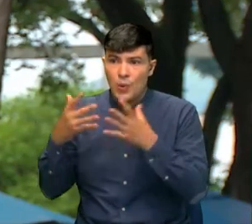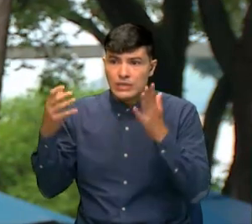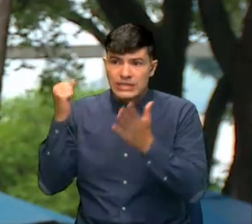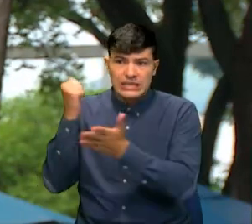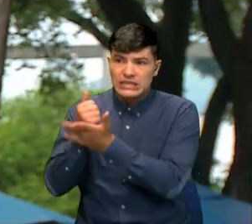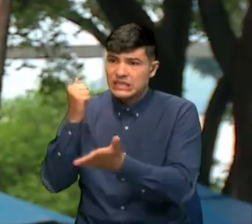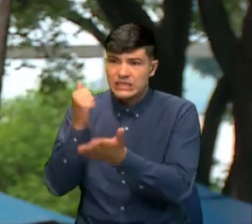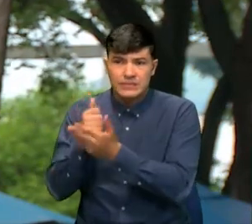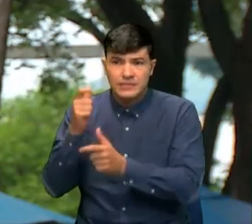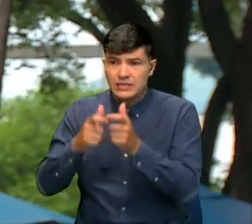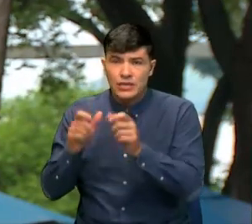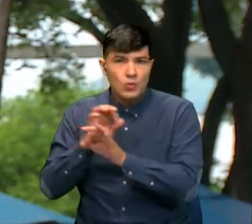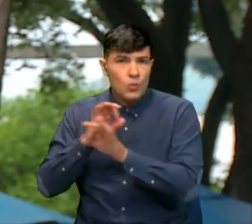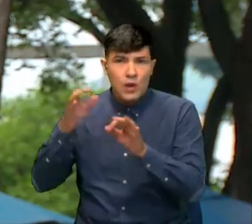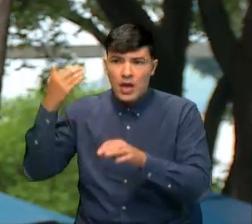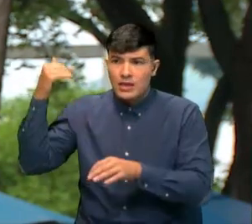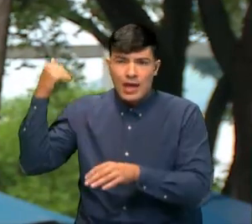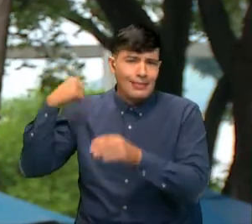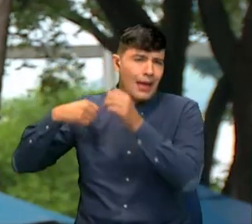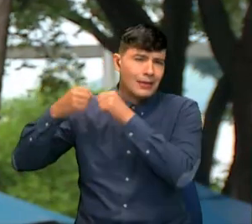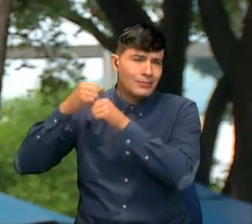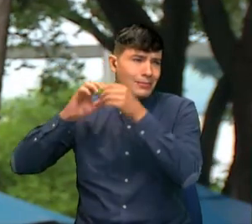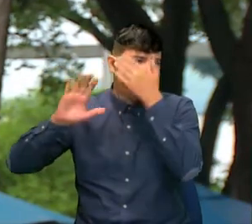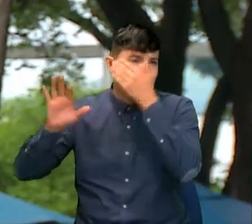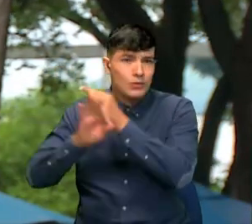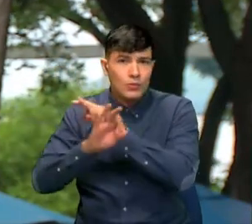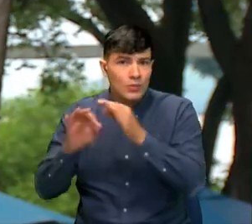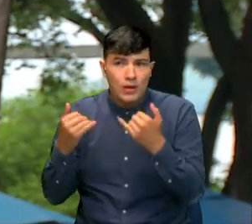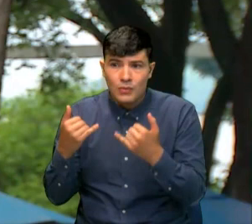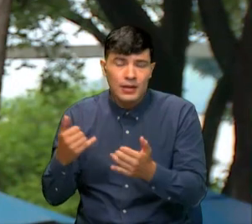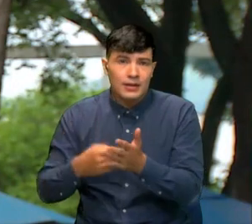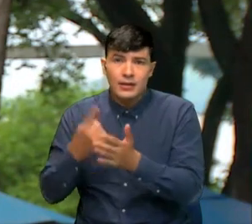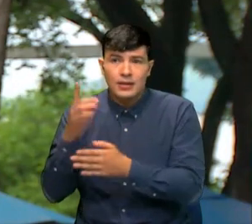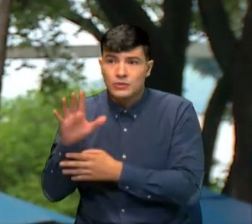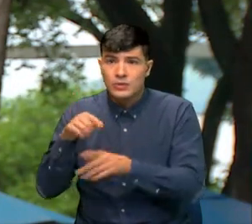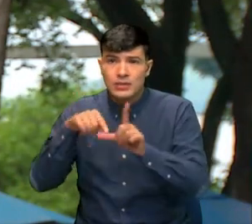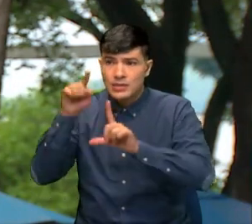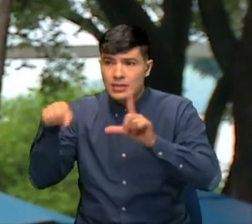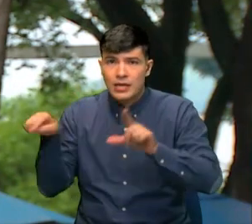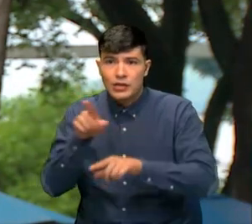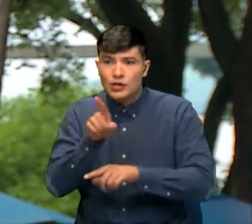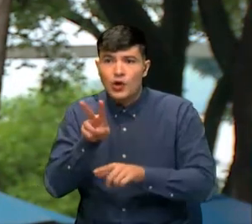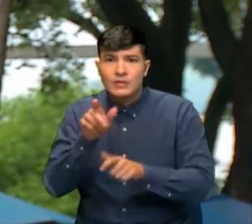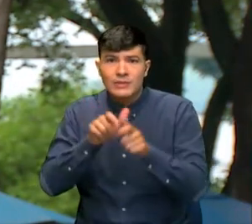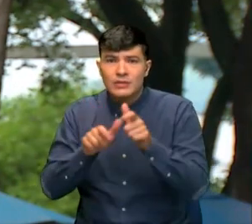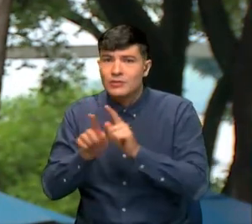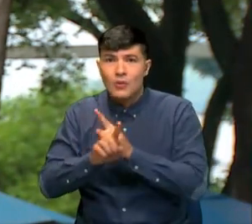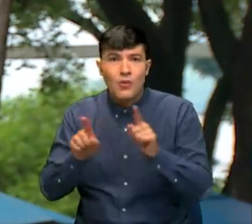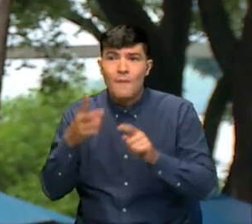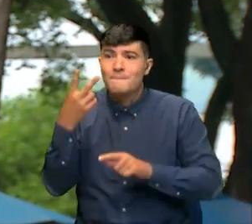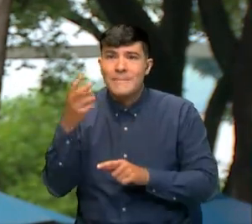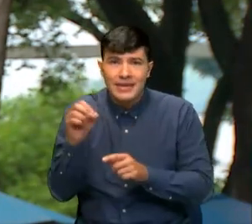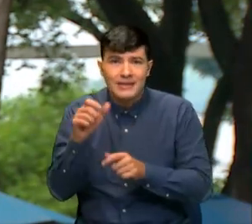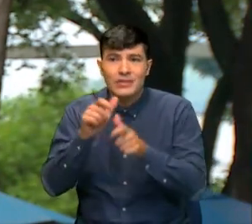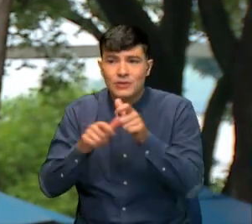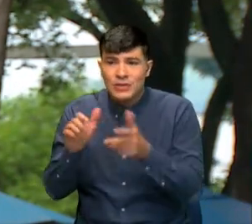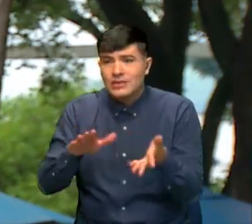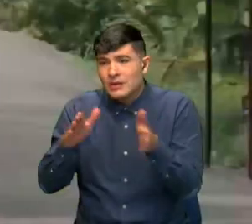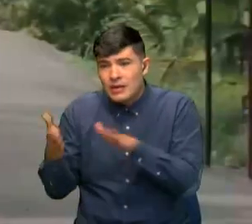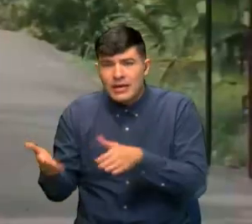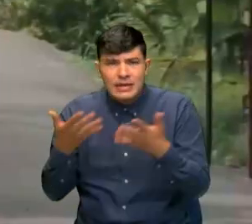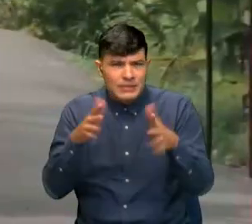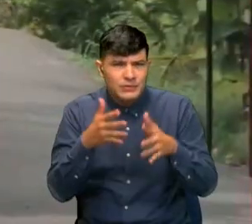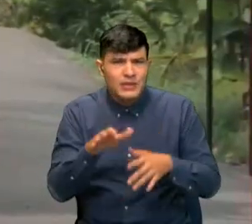extraoficiales de fuentes cercanas a donde ocurrió este hecho manifiestan que la cifra aumentó de 12 muertos a 20 y 34 heridos por lo menos